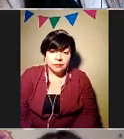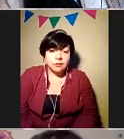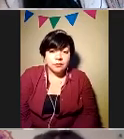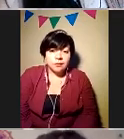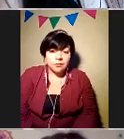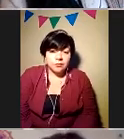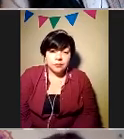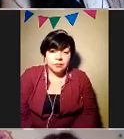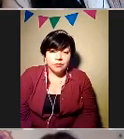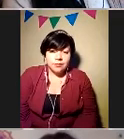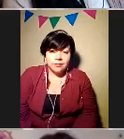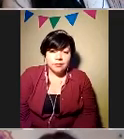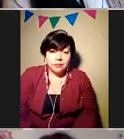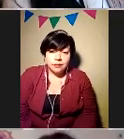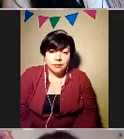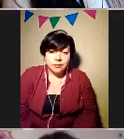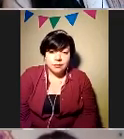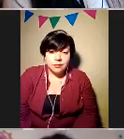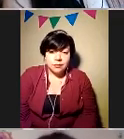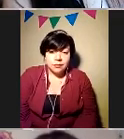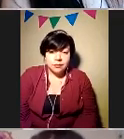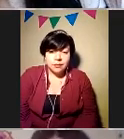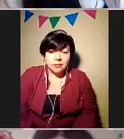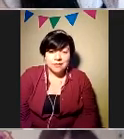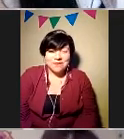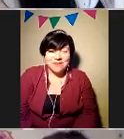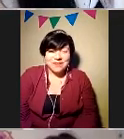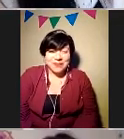porque me he visto de la como que reviso las bolsas y, ay, qué lindo esto, ya me lo quedo.